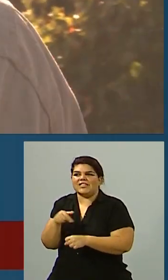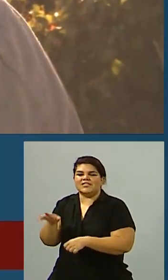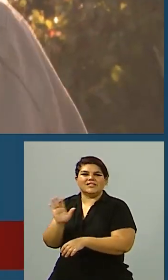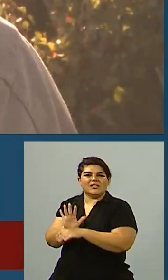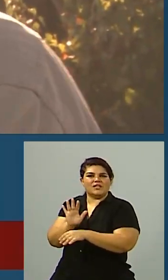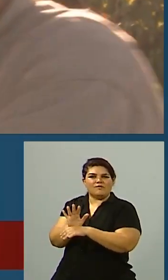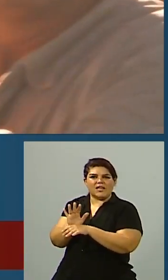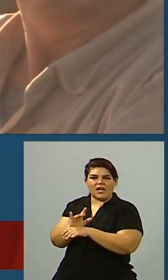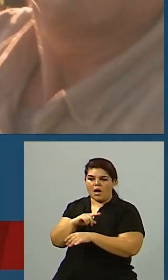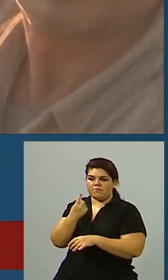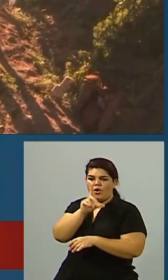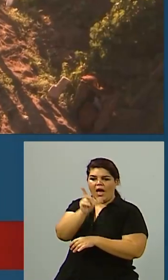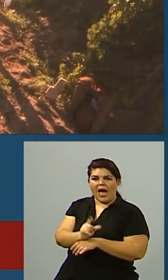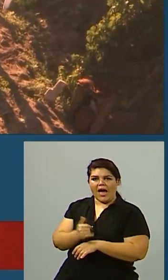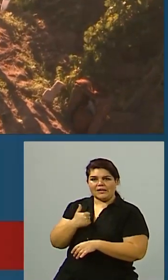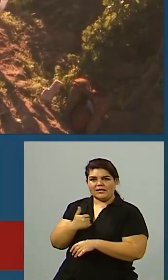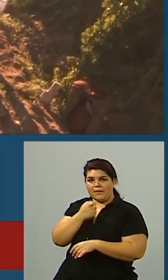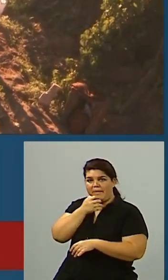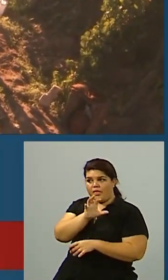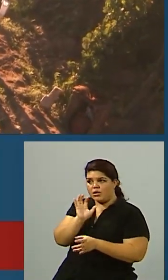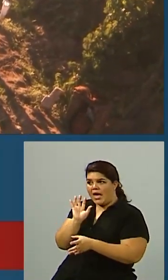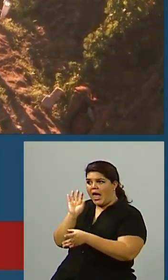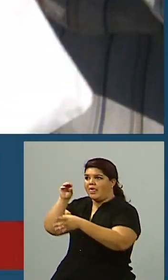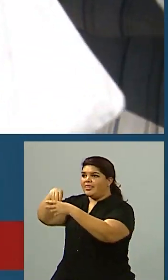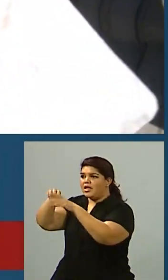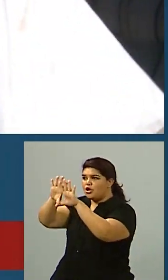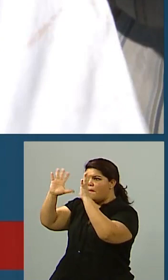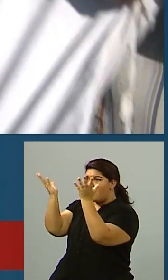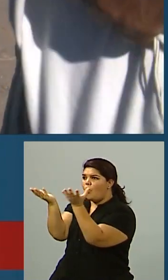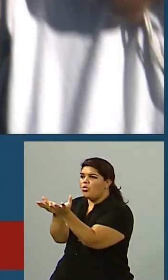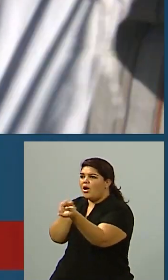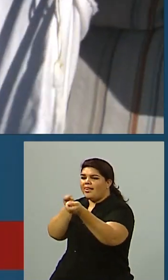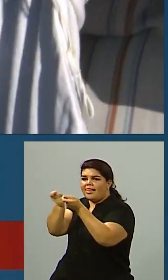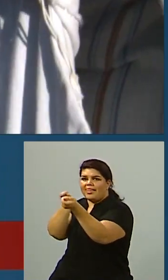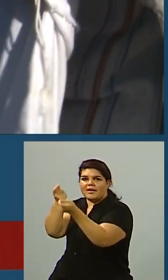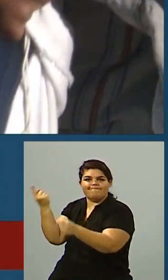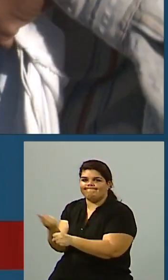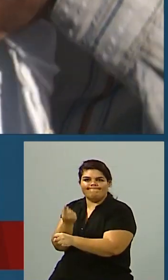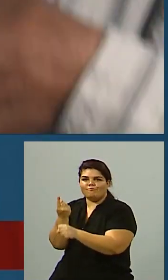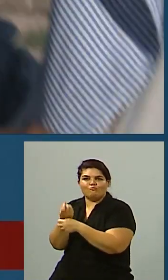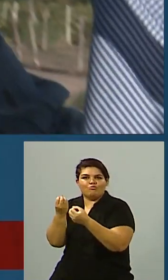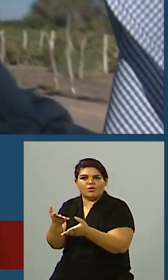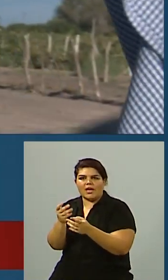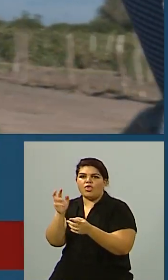mundo. Basta con ver la caída de las exportaciones de los primeros 8 meses de este año,